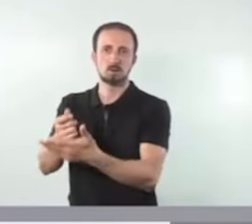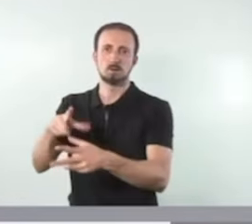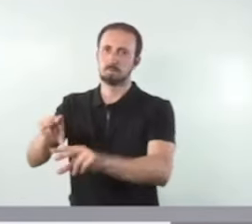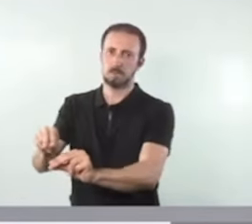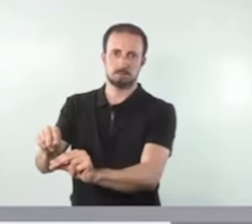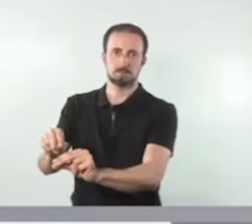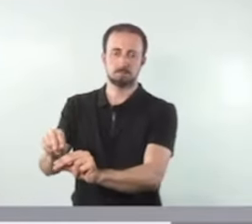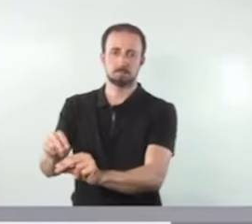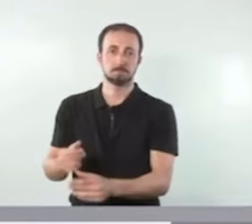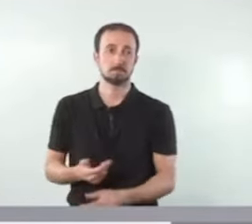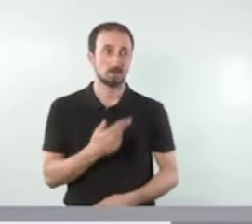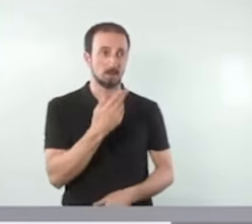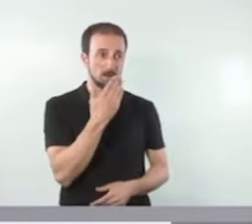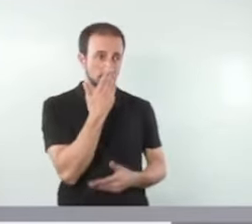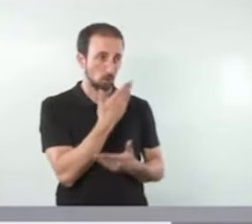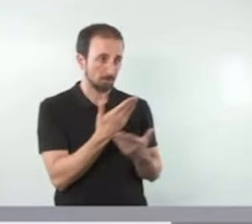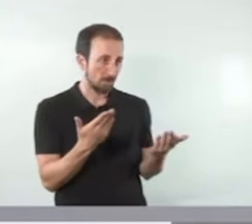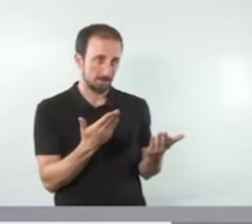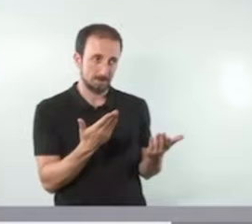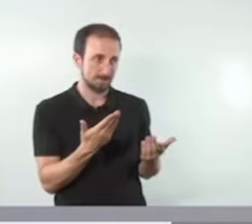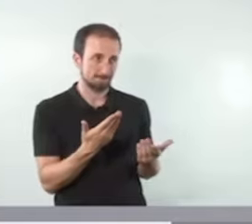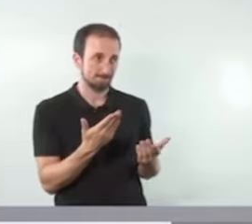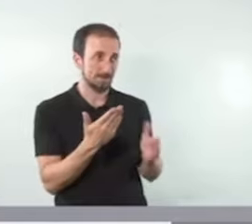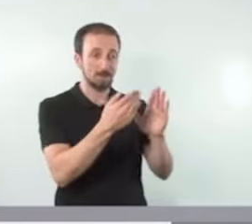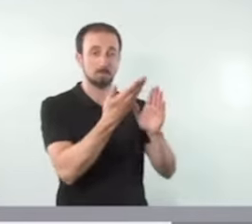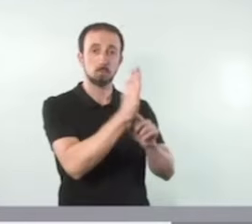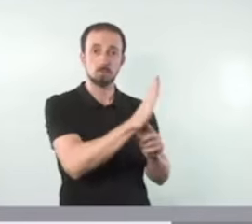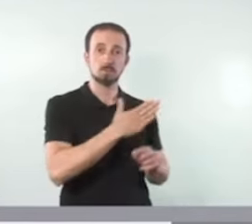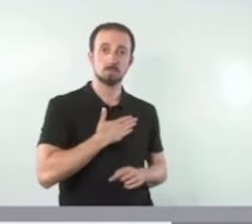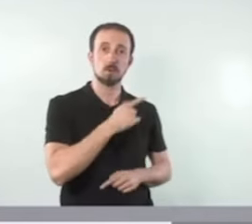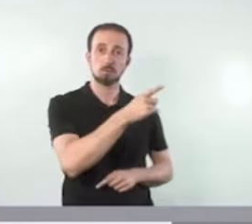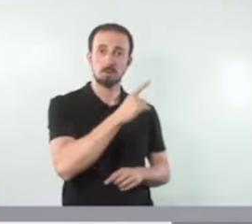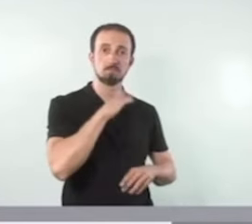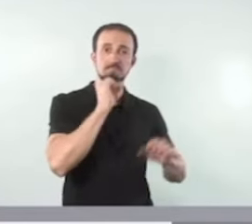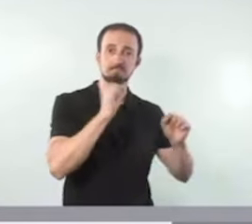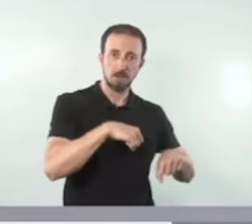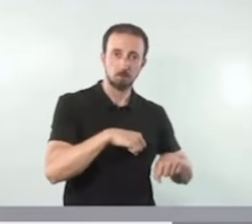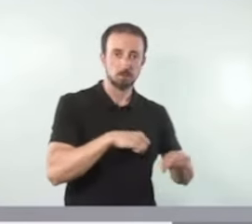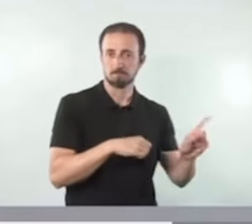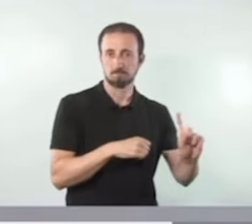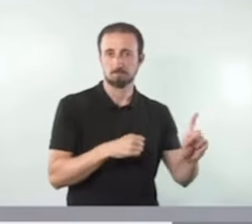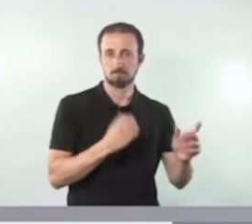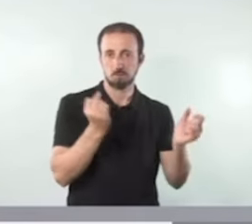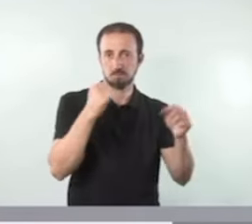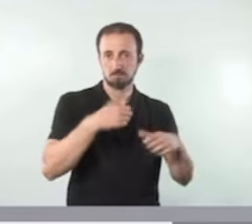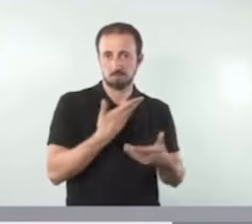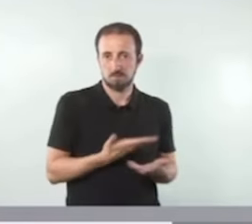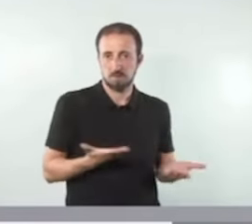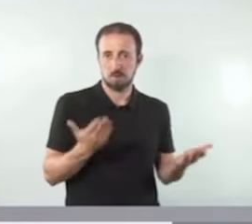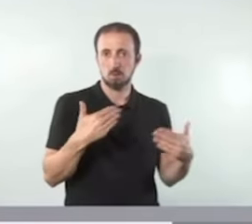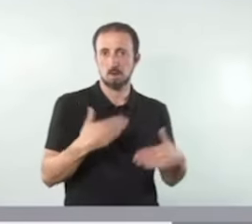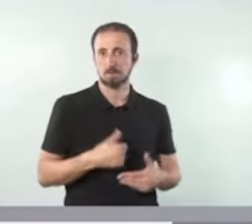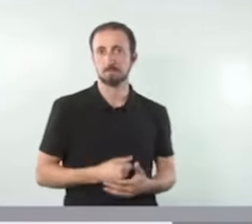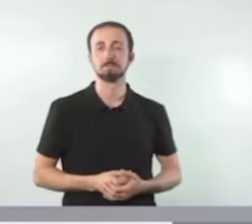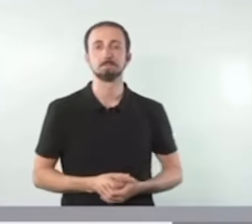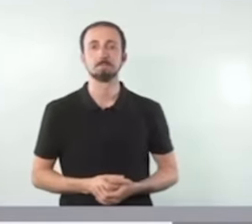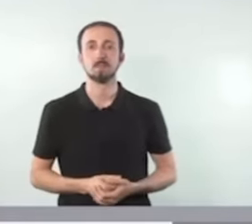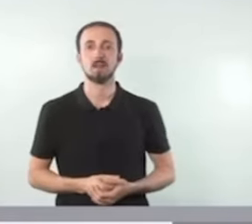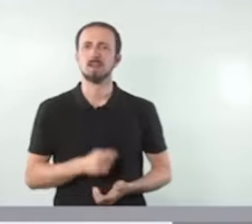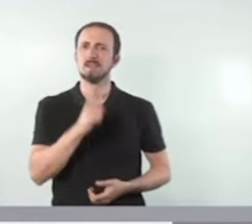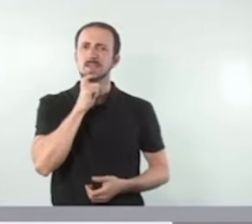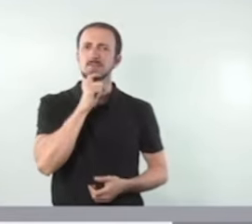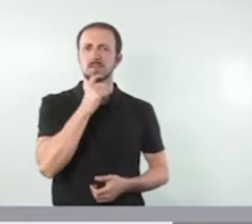una gran confianza en que lo vaya a hacer usted es difícil que ya a estas alturas usted rompa su sociedad Pues con